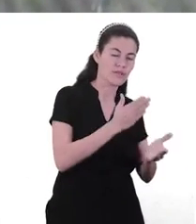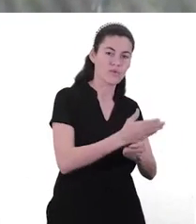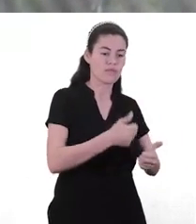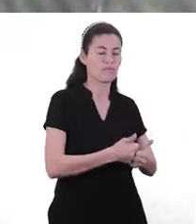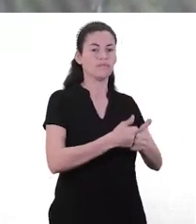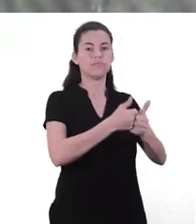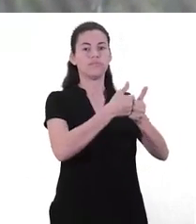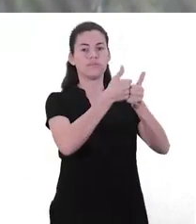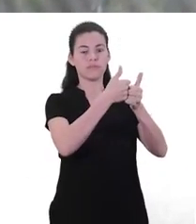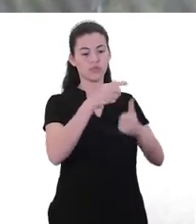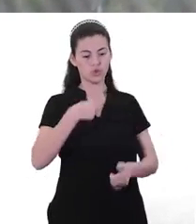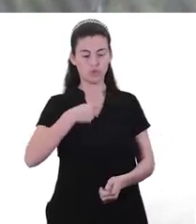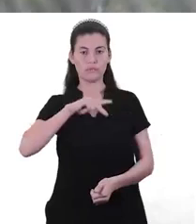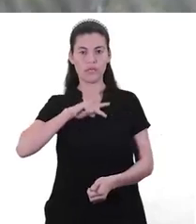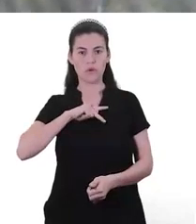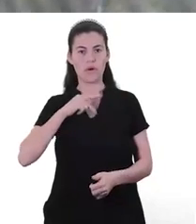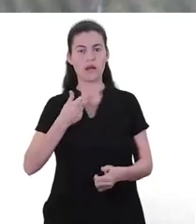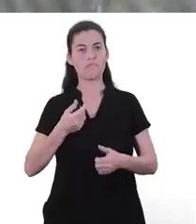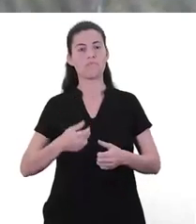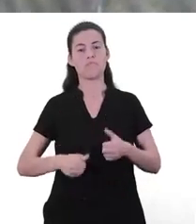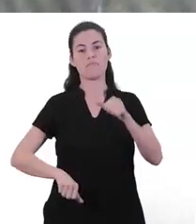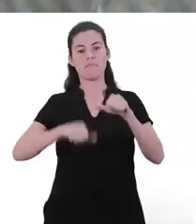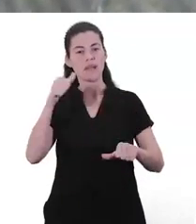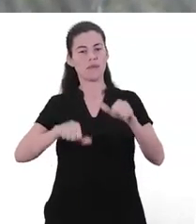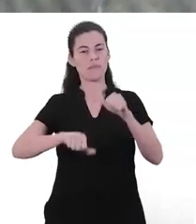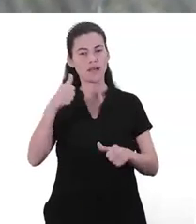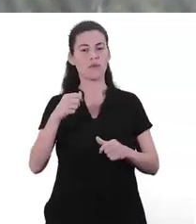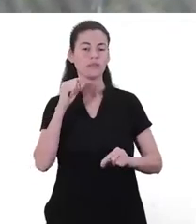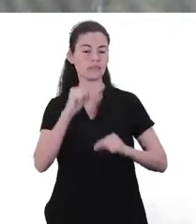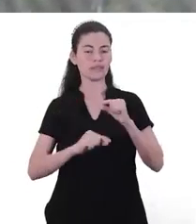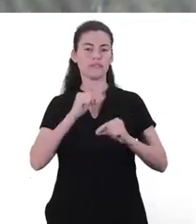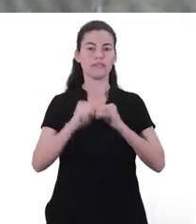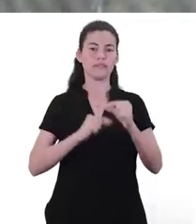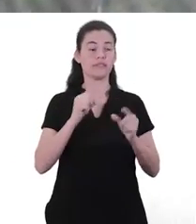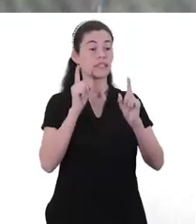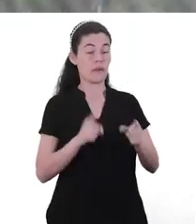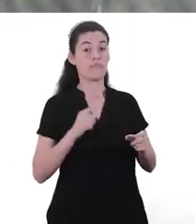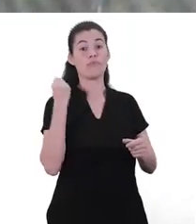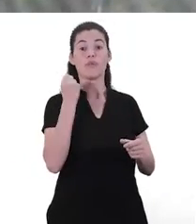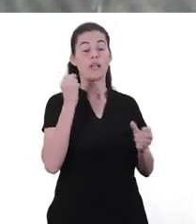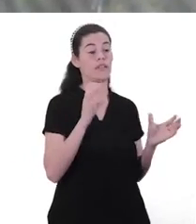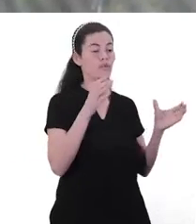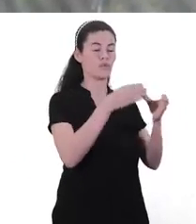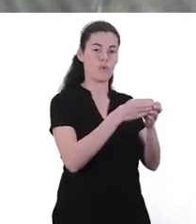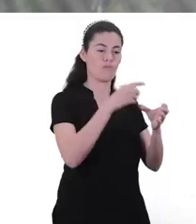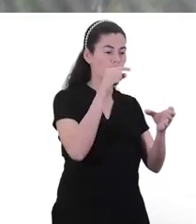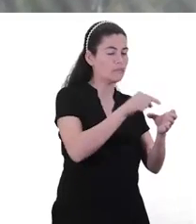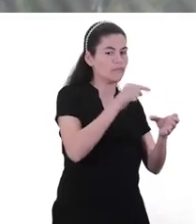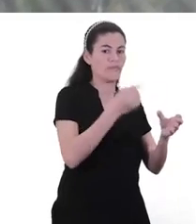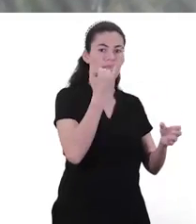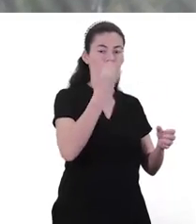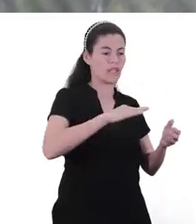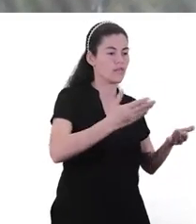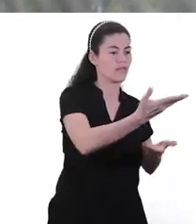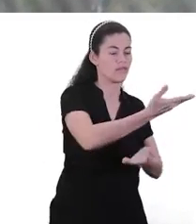enriquecimiento personal en el ámbito social, individual, grupal. Es muy enriquecedora, o sea,